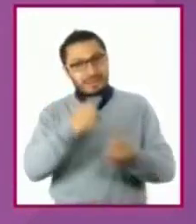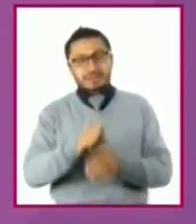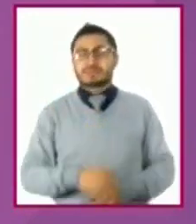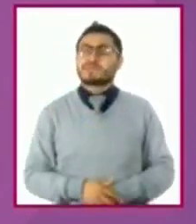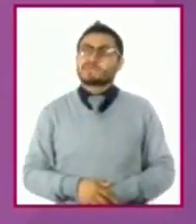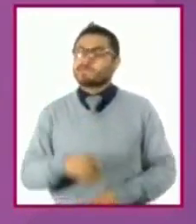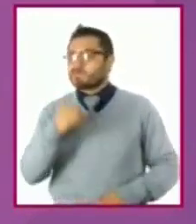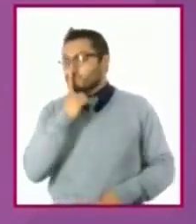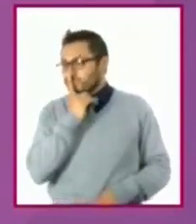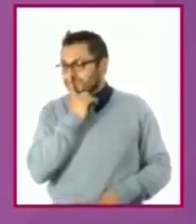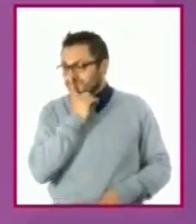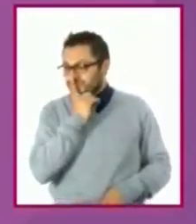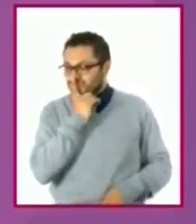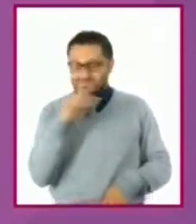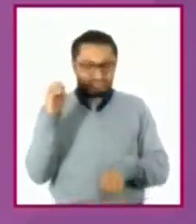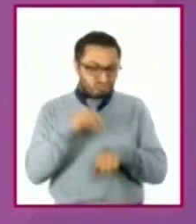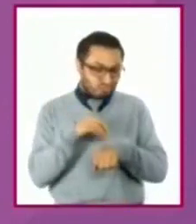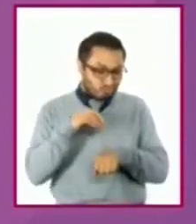Actúa